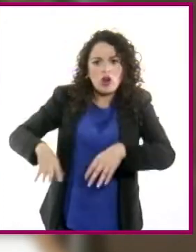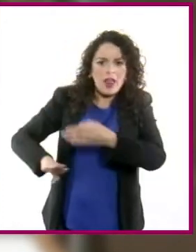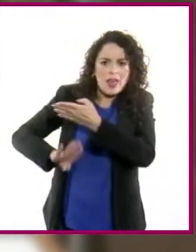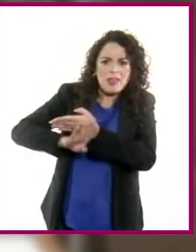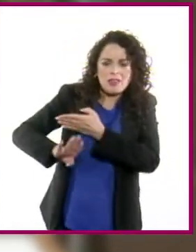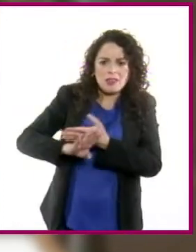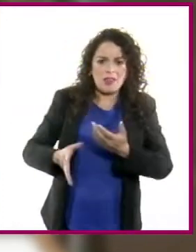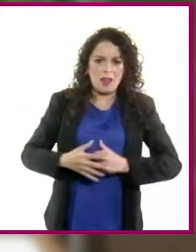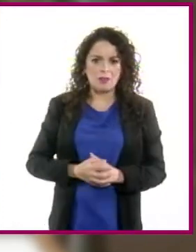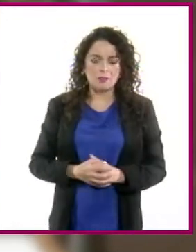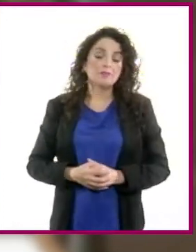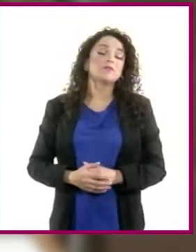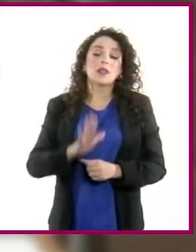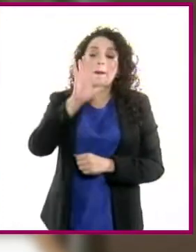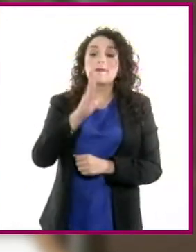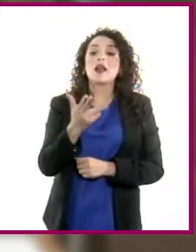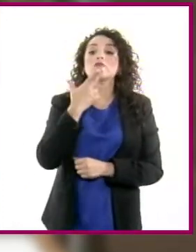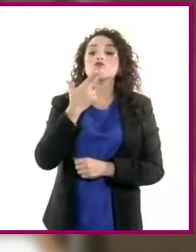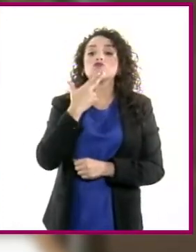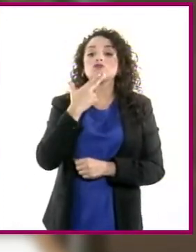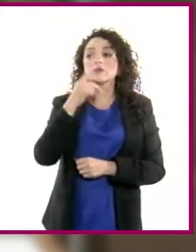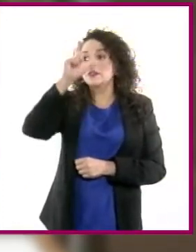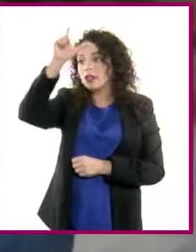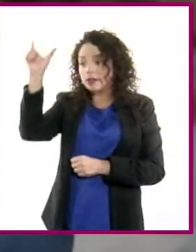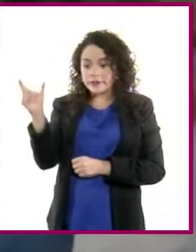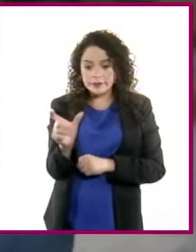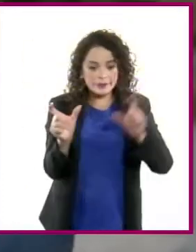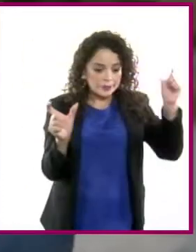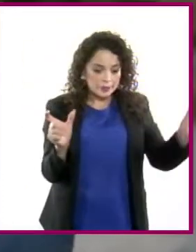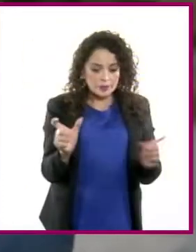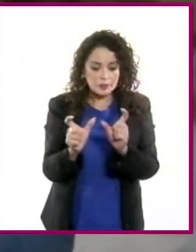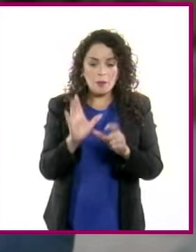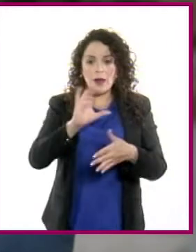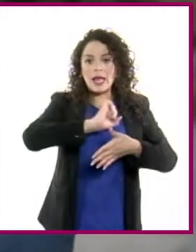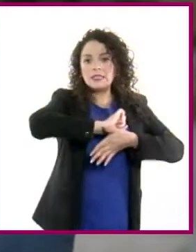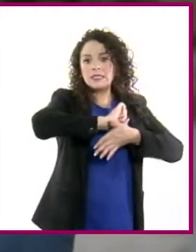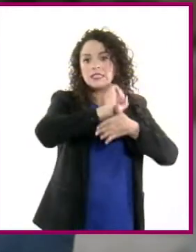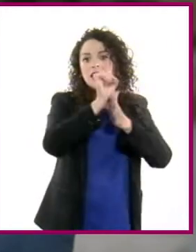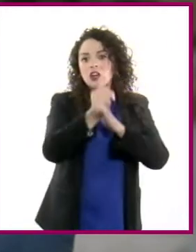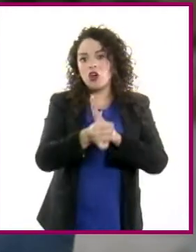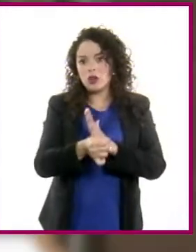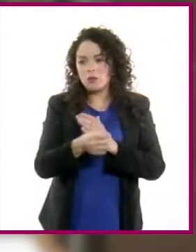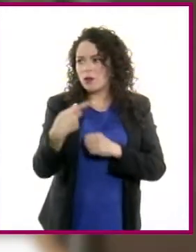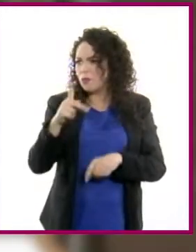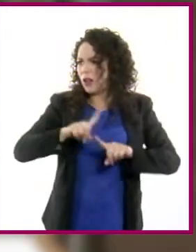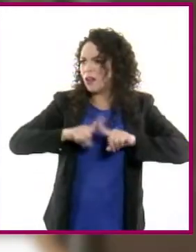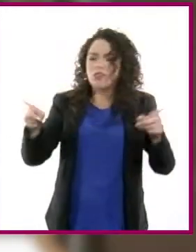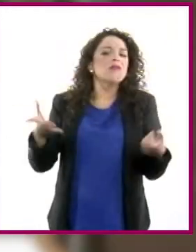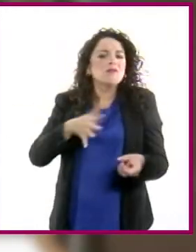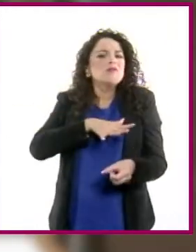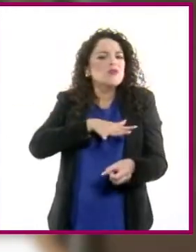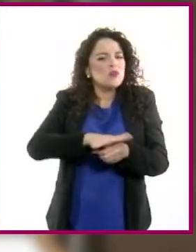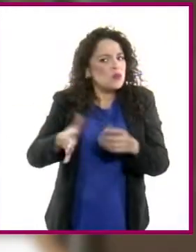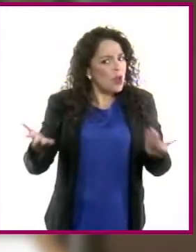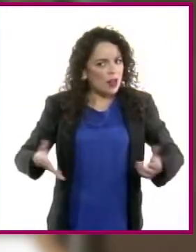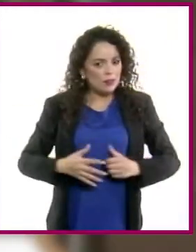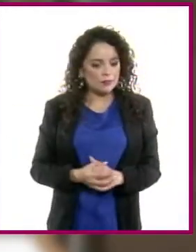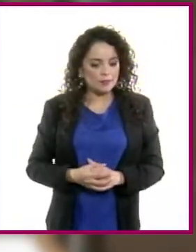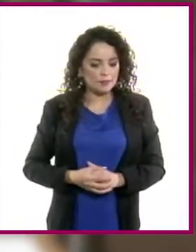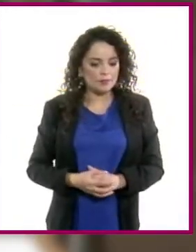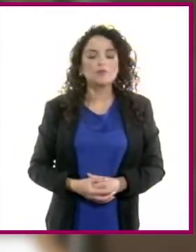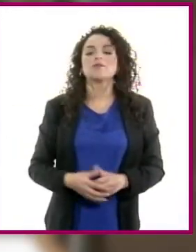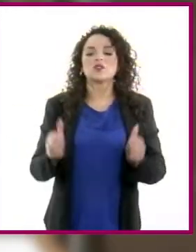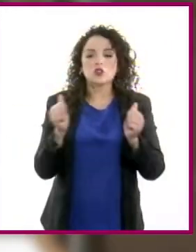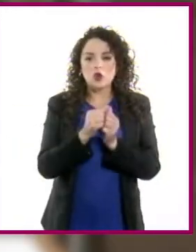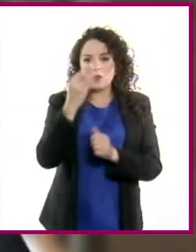términos como sinónimos, jovencito. Pero, ¿cuál es la diferencia? Les digo, con mucho